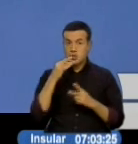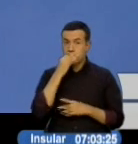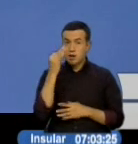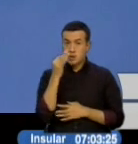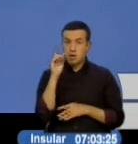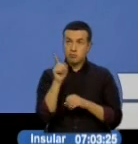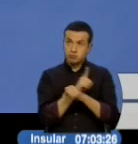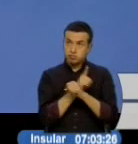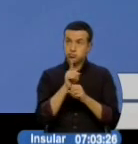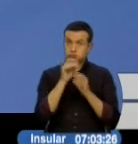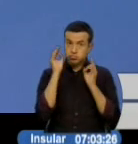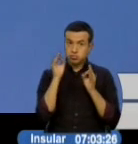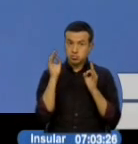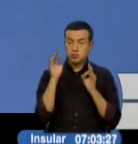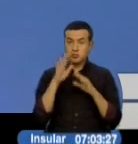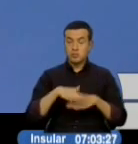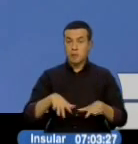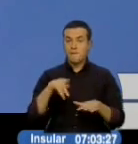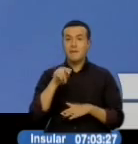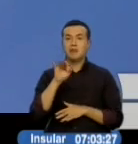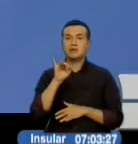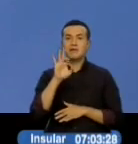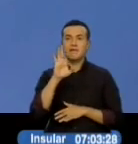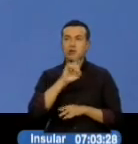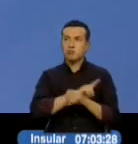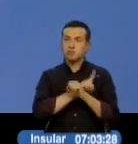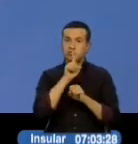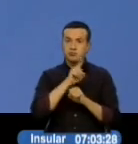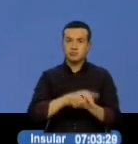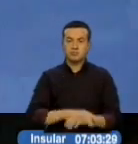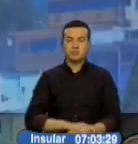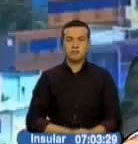con misiles desde el Pacífico.